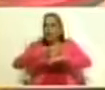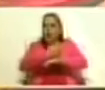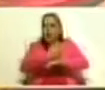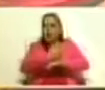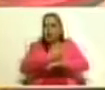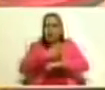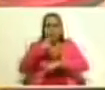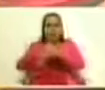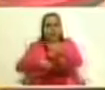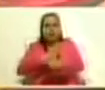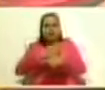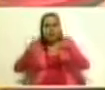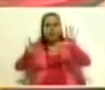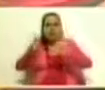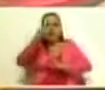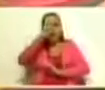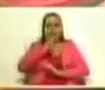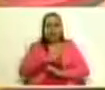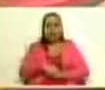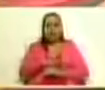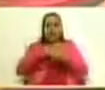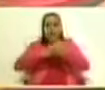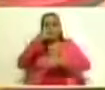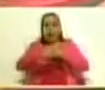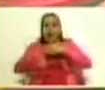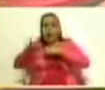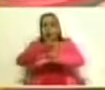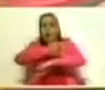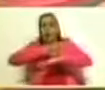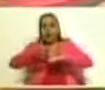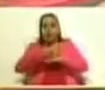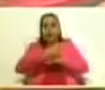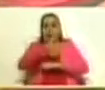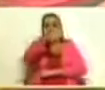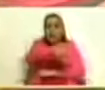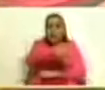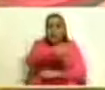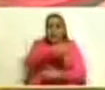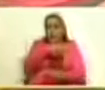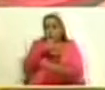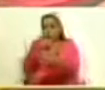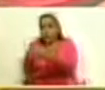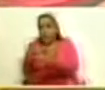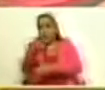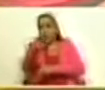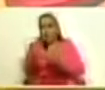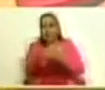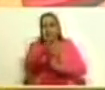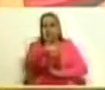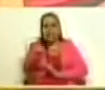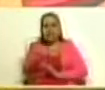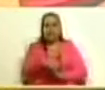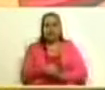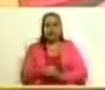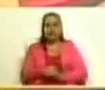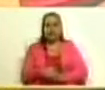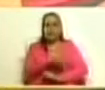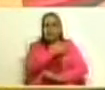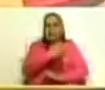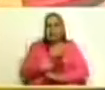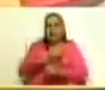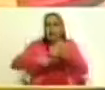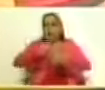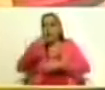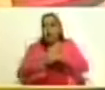para los próximos 7 años, el plan de gobierno de aquí al 2030. Presidente, este plan